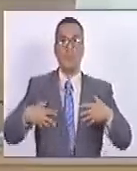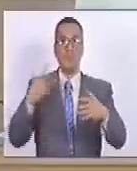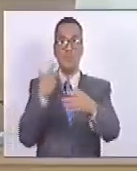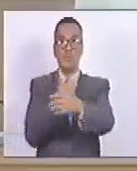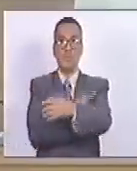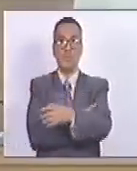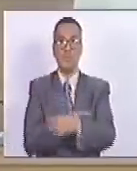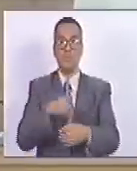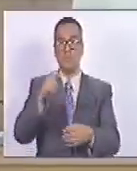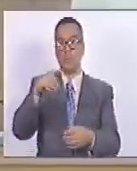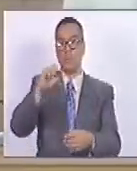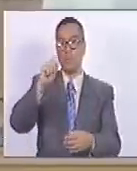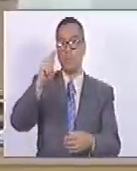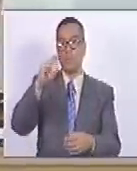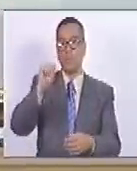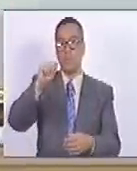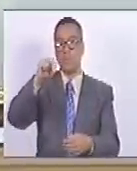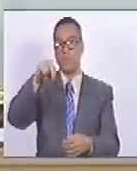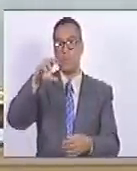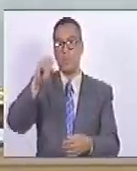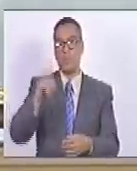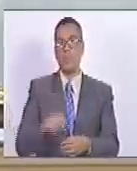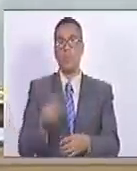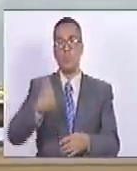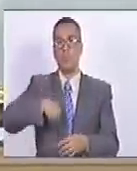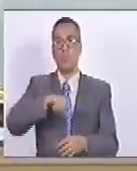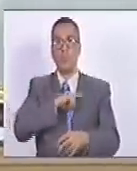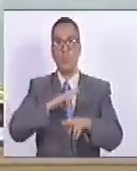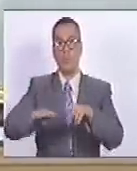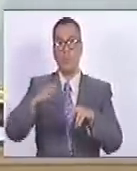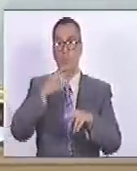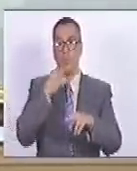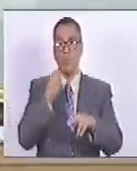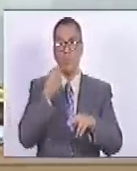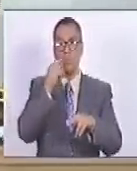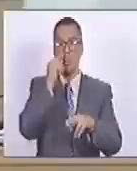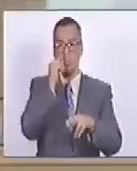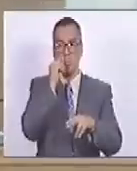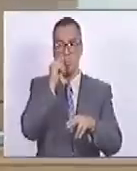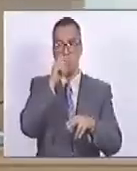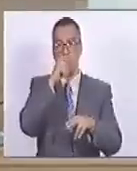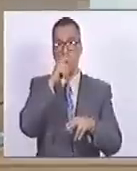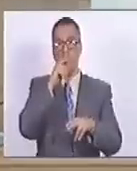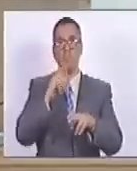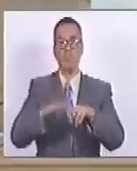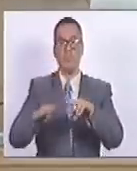vacunas contra el tétano, para nuestras niñas y nuestros niños.